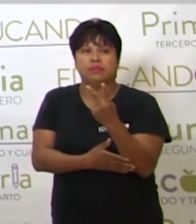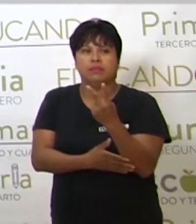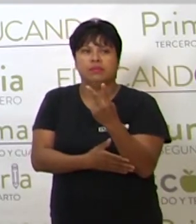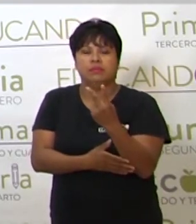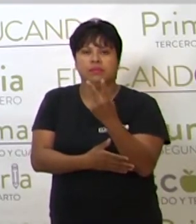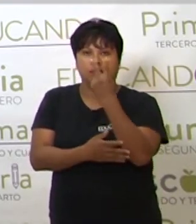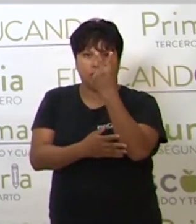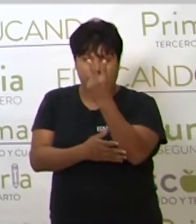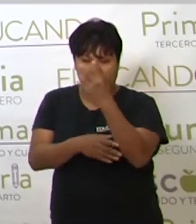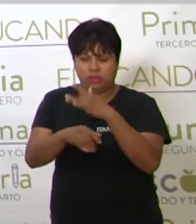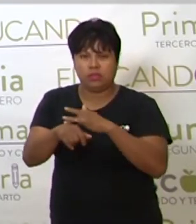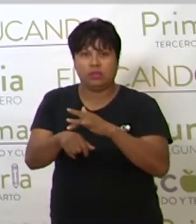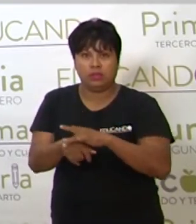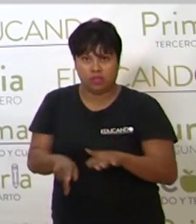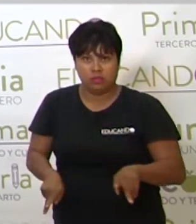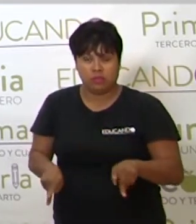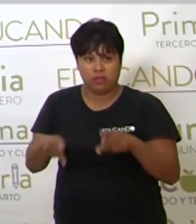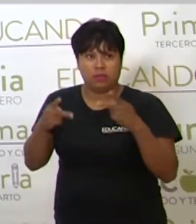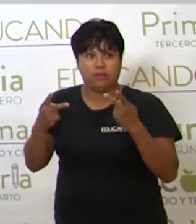dos quesos